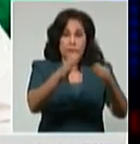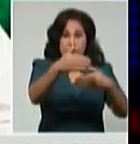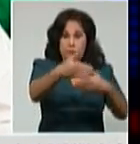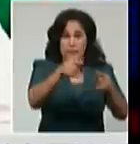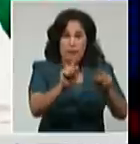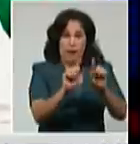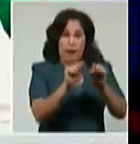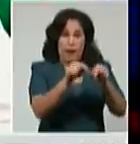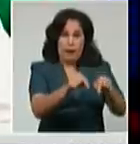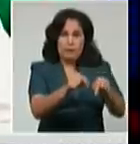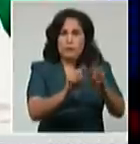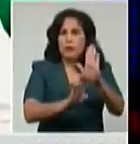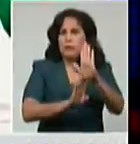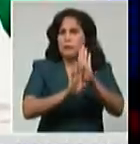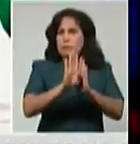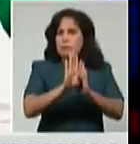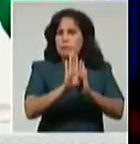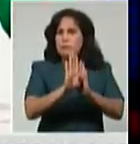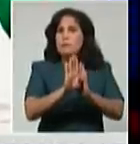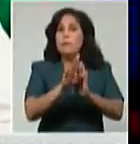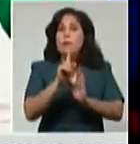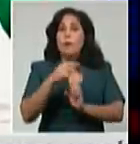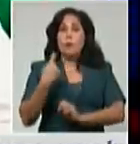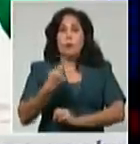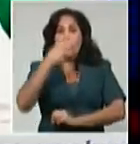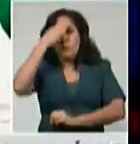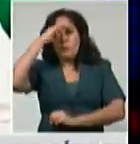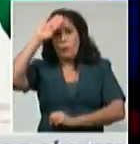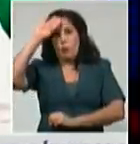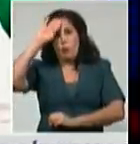en la evolución, en nuestro país se han